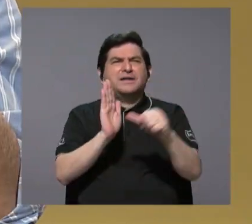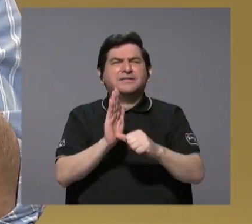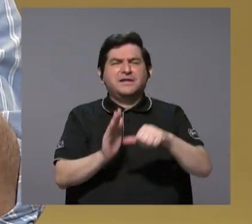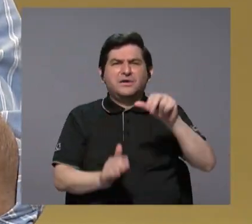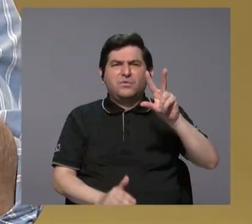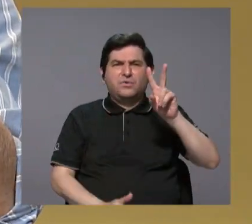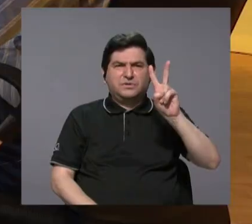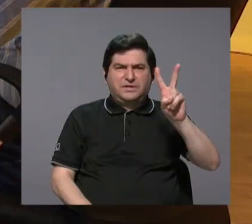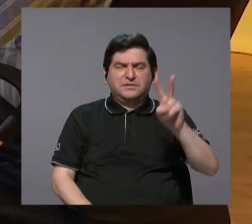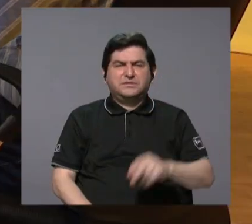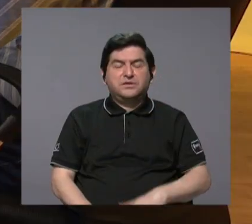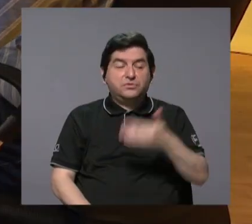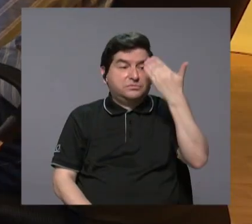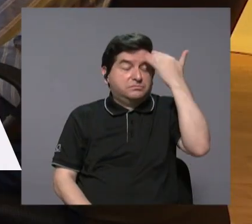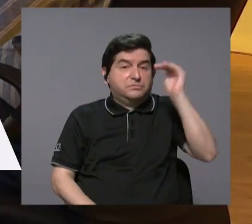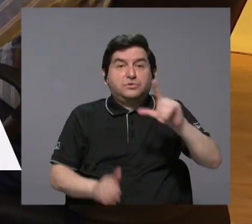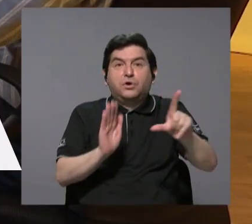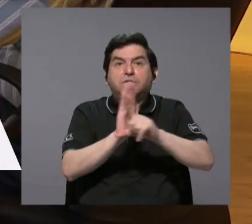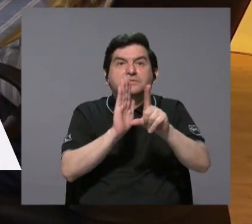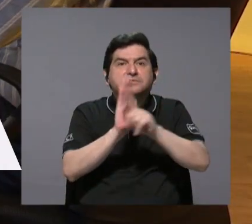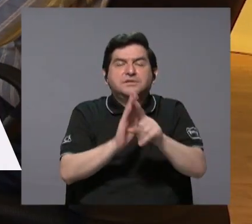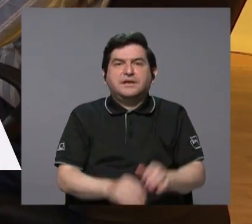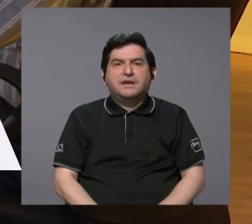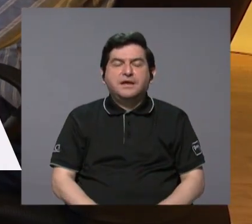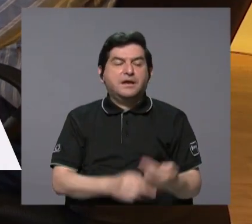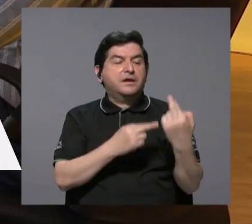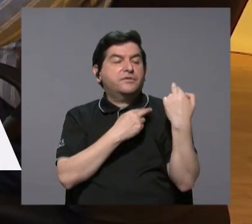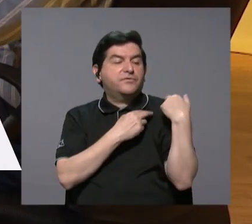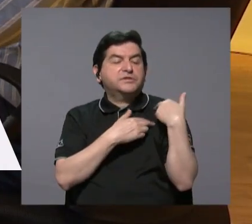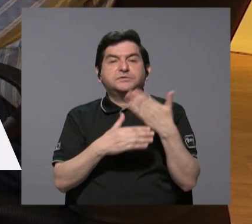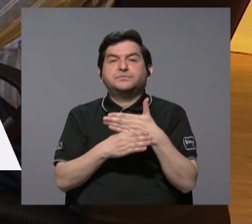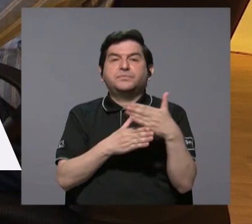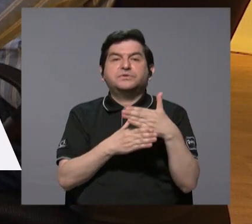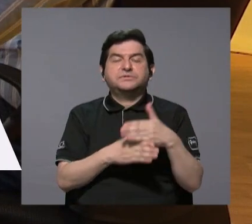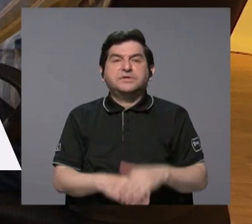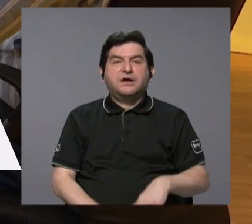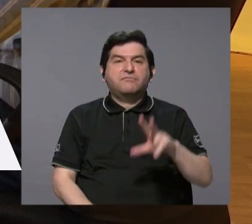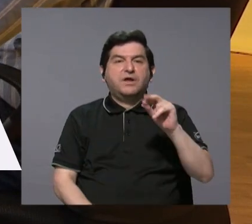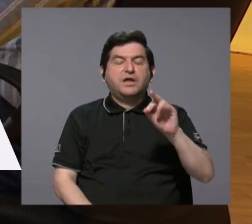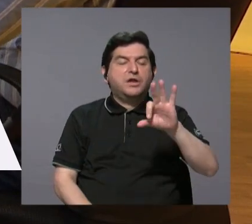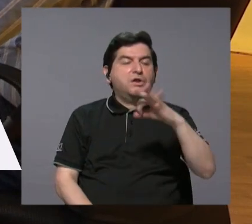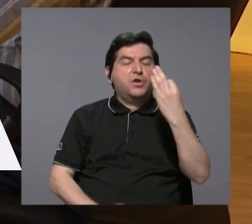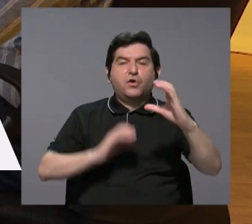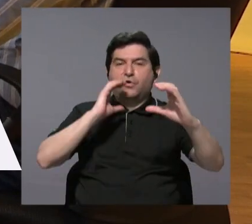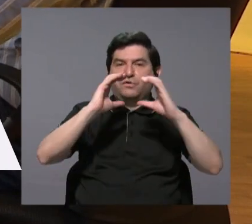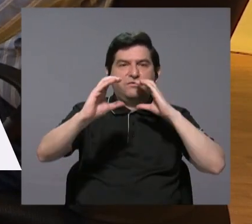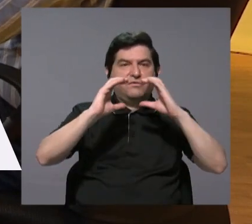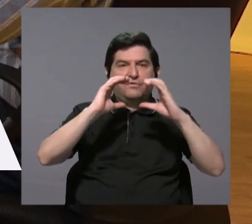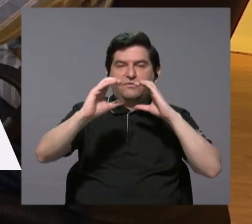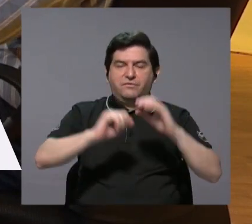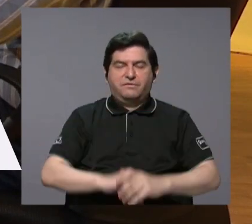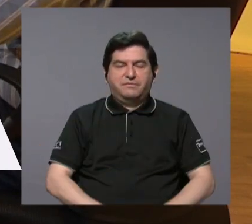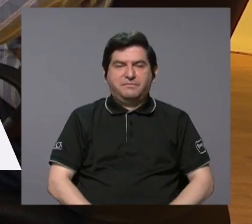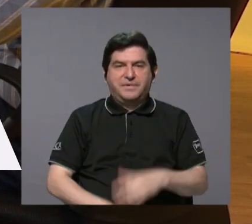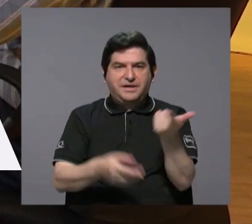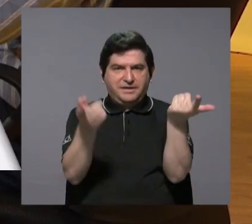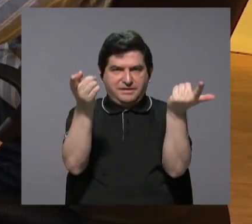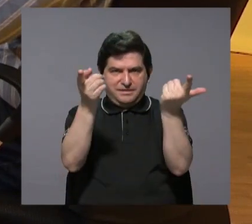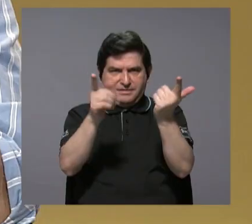de no sé cuál ley la que hace corresponsables y no trata a los medios como